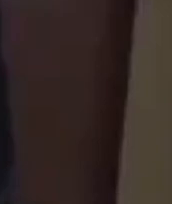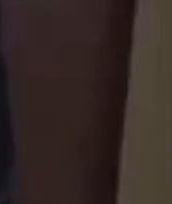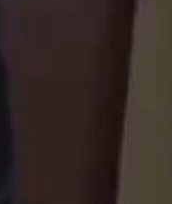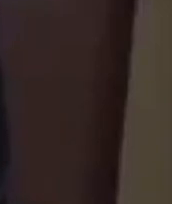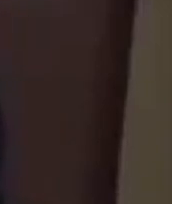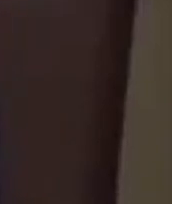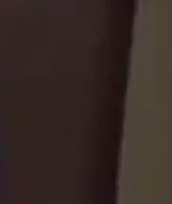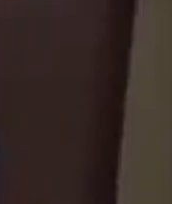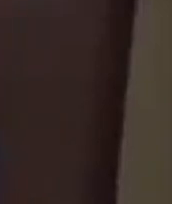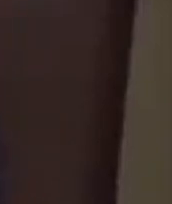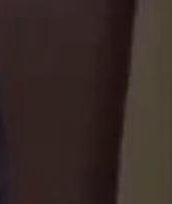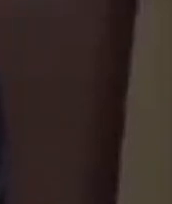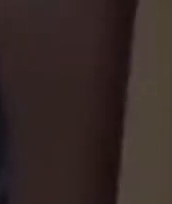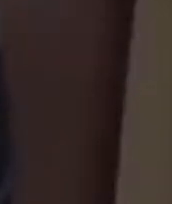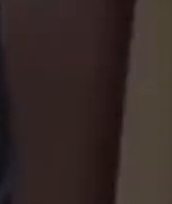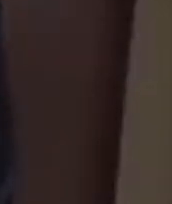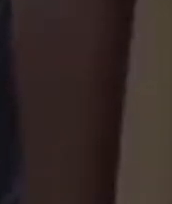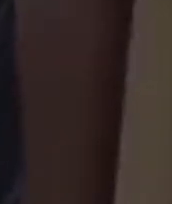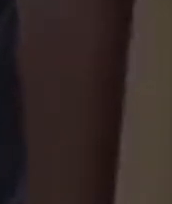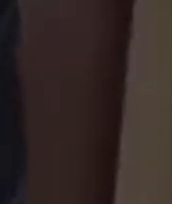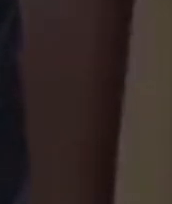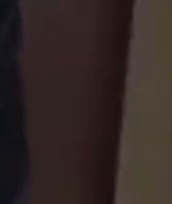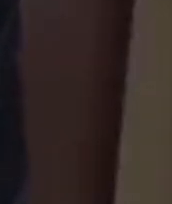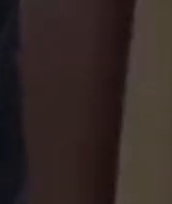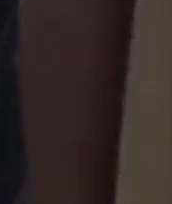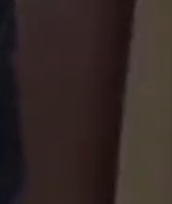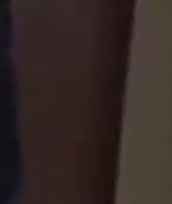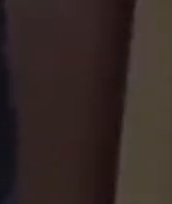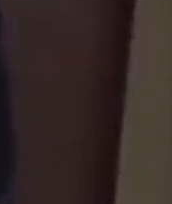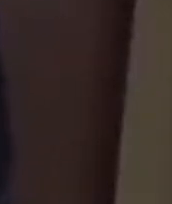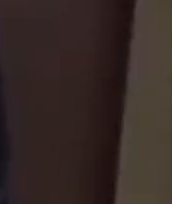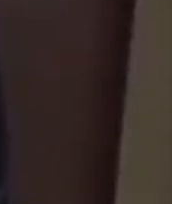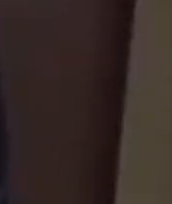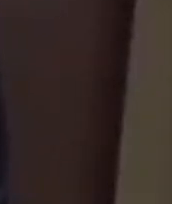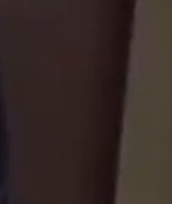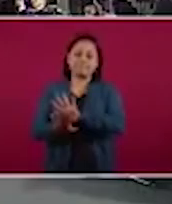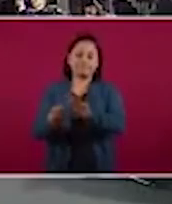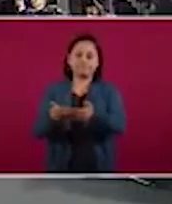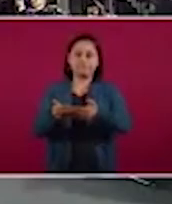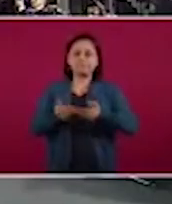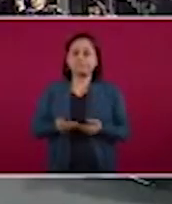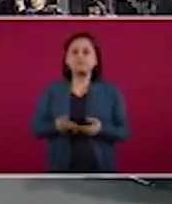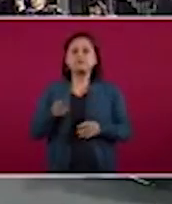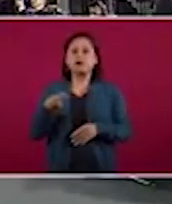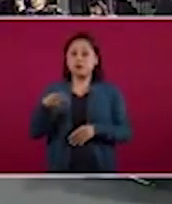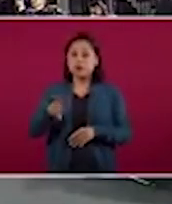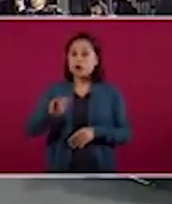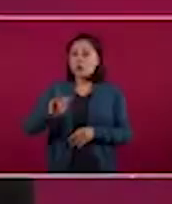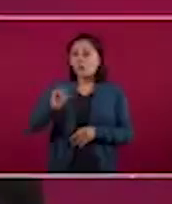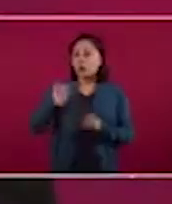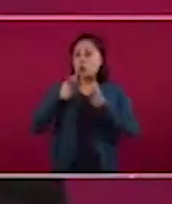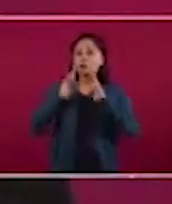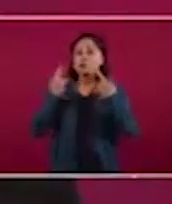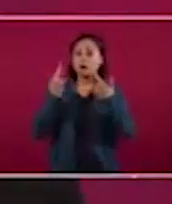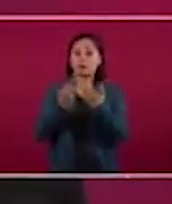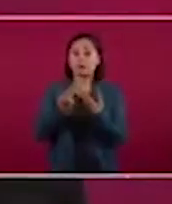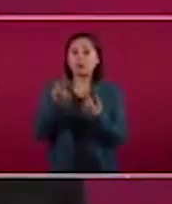catalogaría como terroristas a los grupos de narcotraficantes que operan en México. En esa ocasión, Marcelo Ebrard señaló que